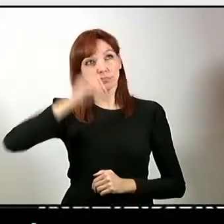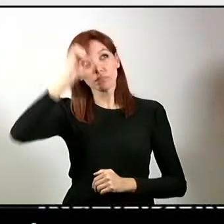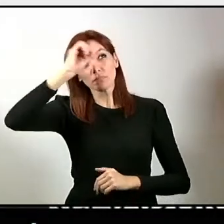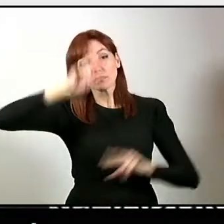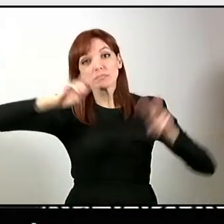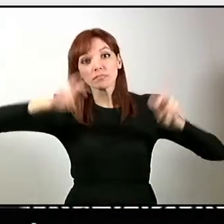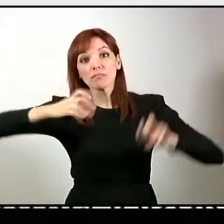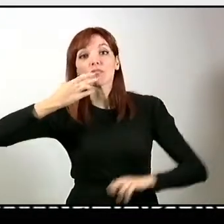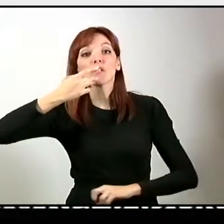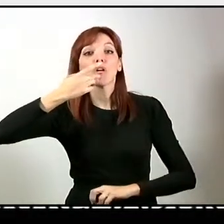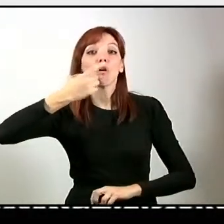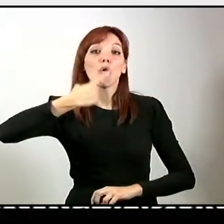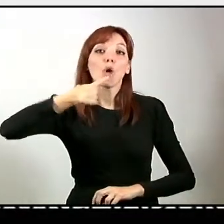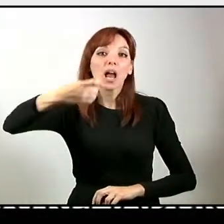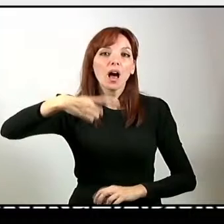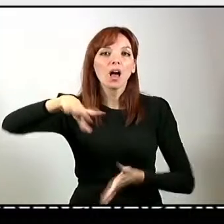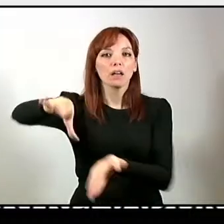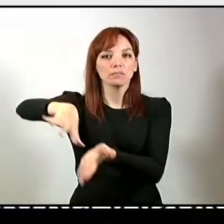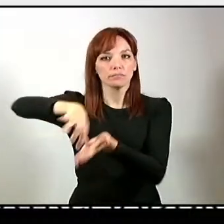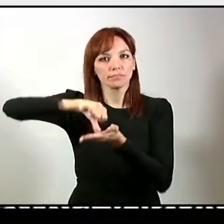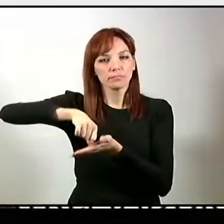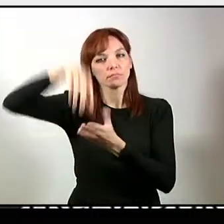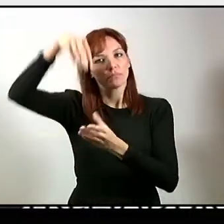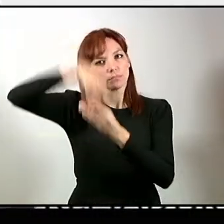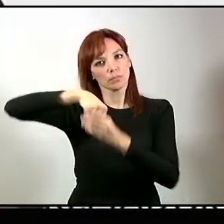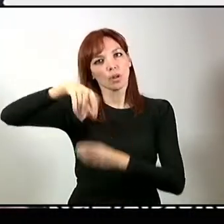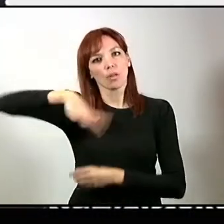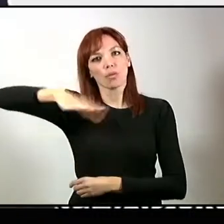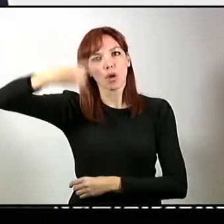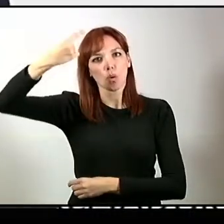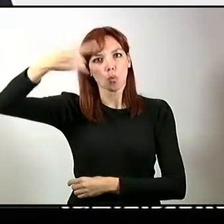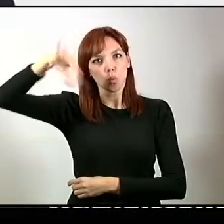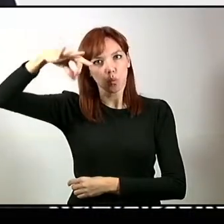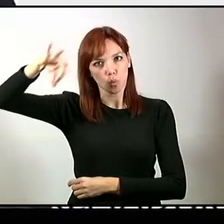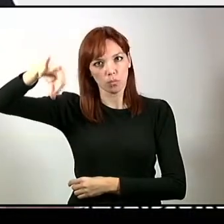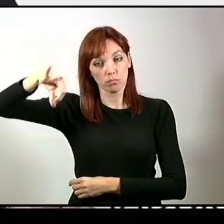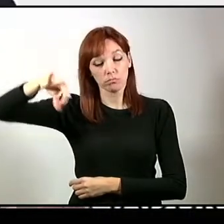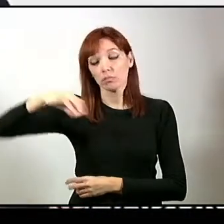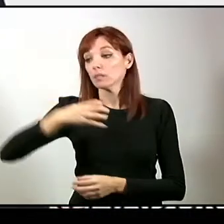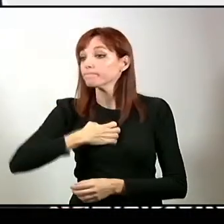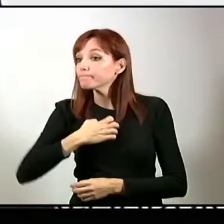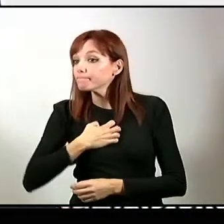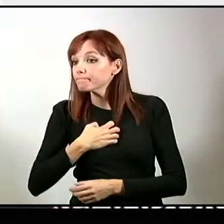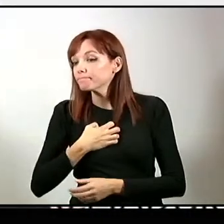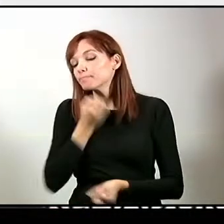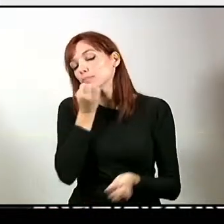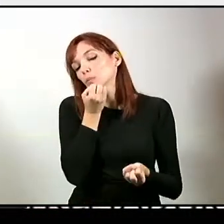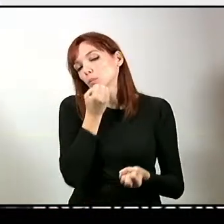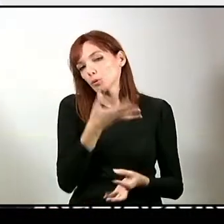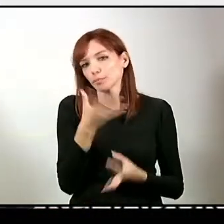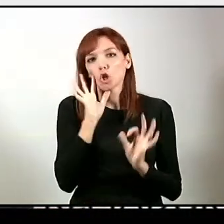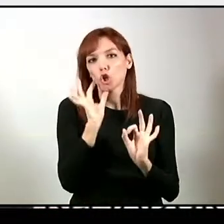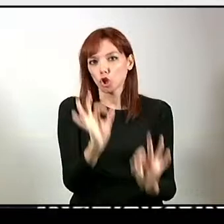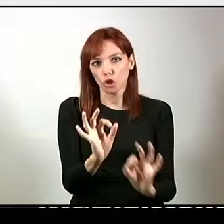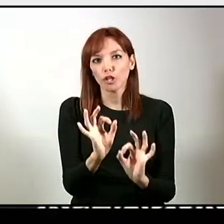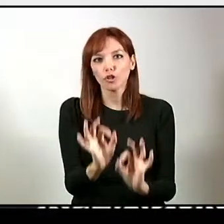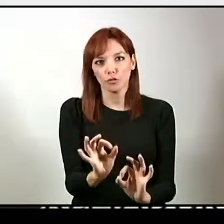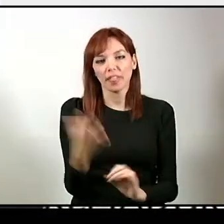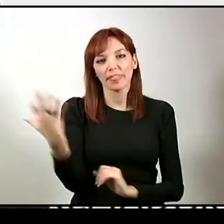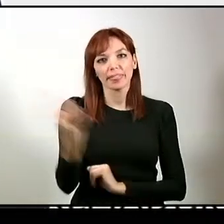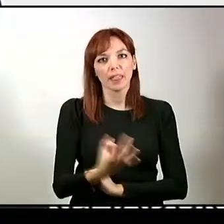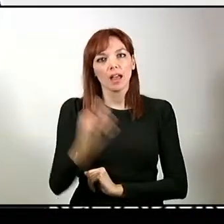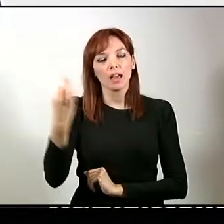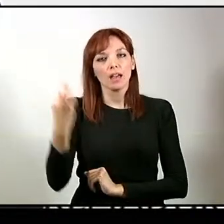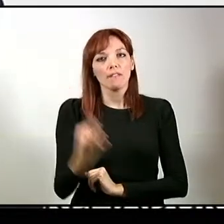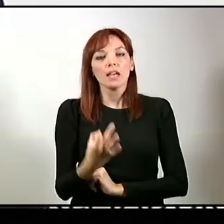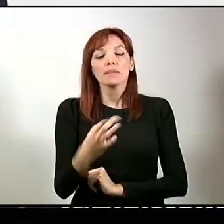que ojalá estuvieran centralizados en un lugar. De no ser así, entendemos que lógicamente tendrán que estar